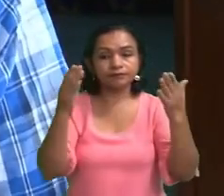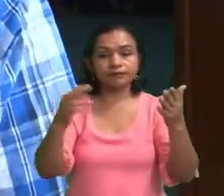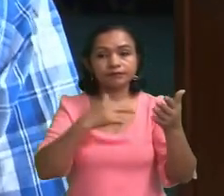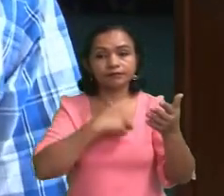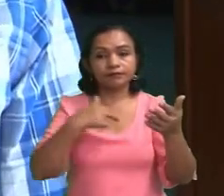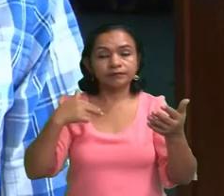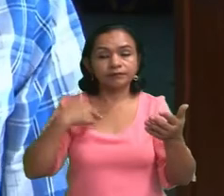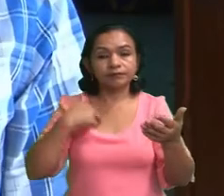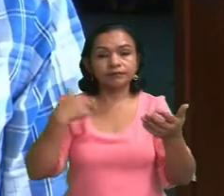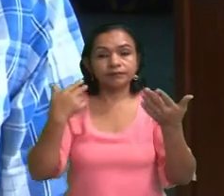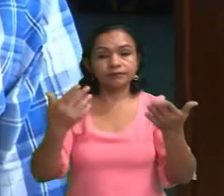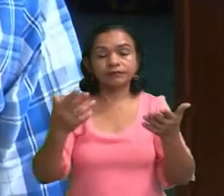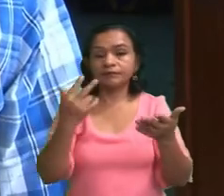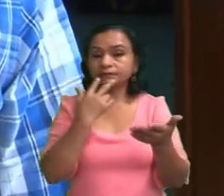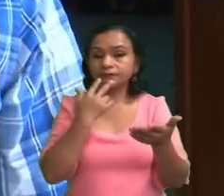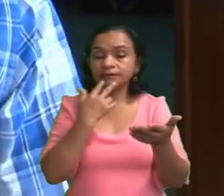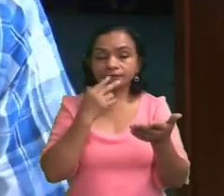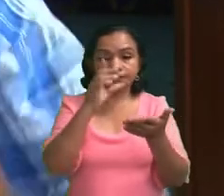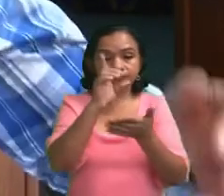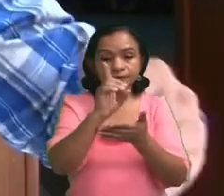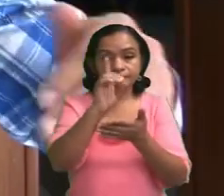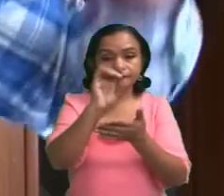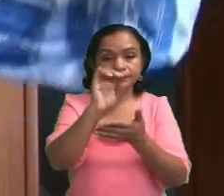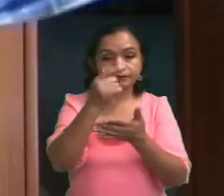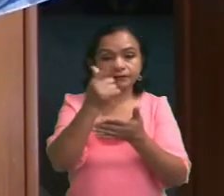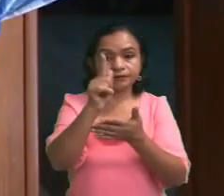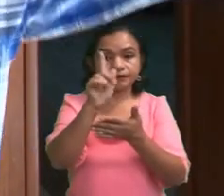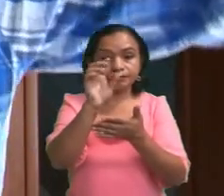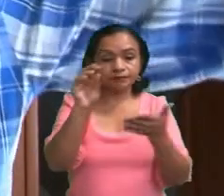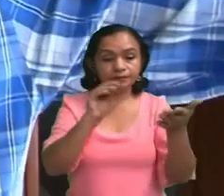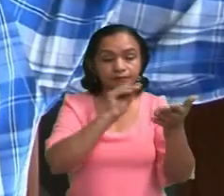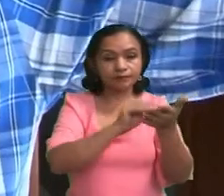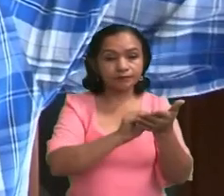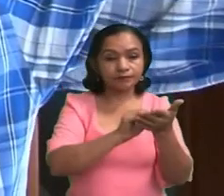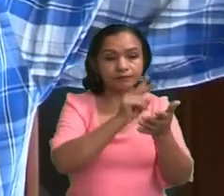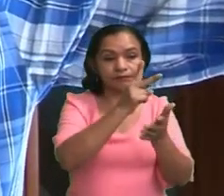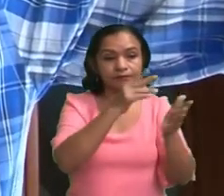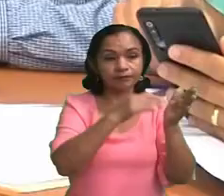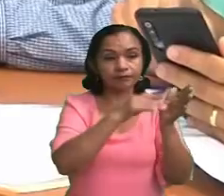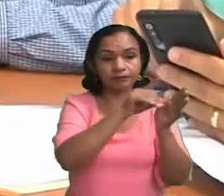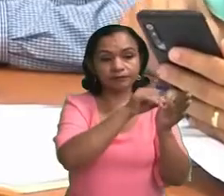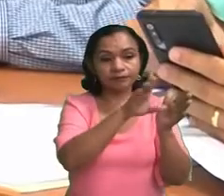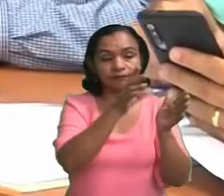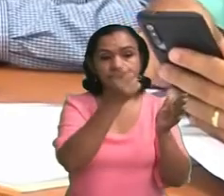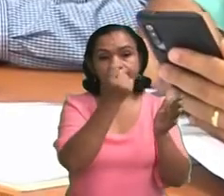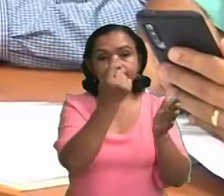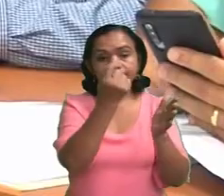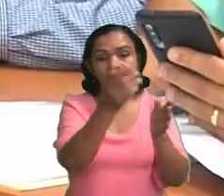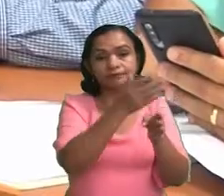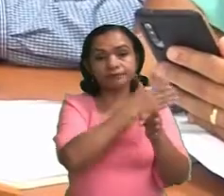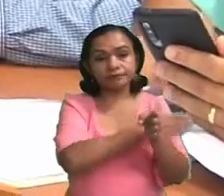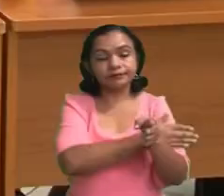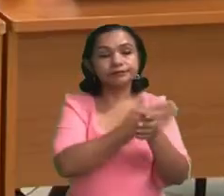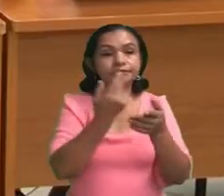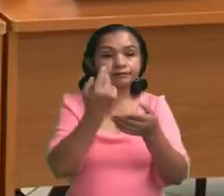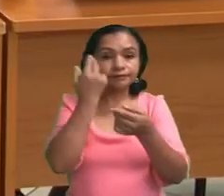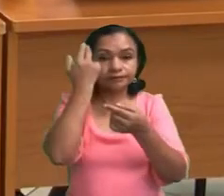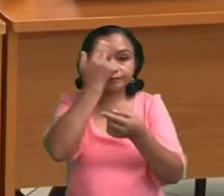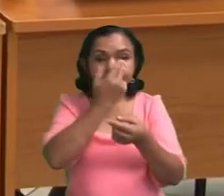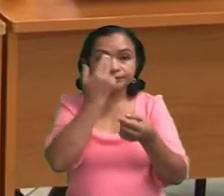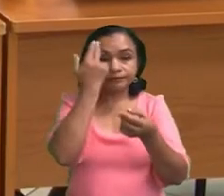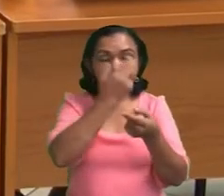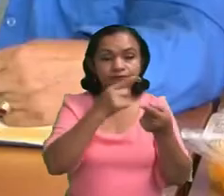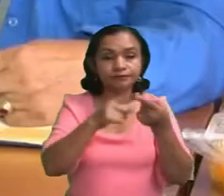generado y que no están en el digesto jurídico, porque el digesto jurídico se aprobó en el año 2015. Los consultados sobre esta iniciativa